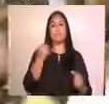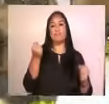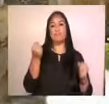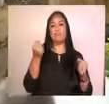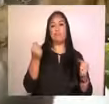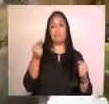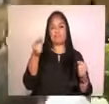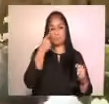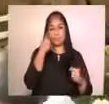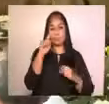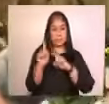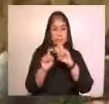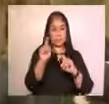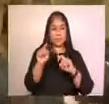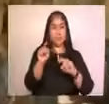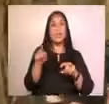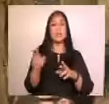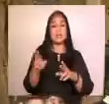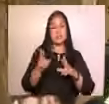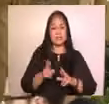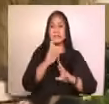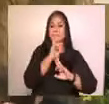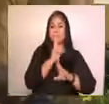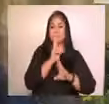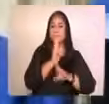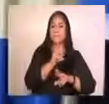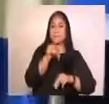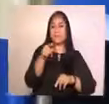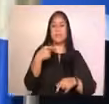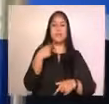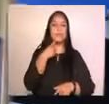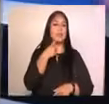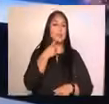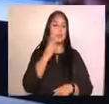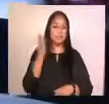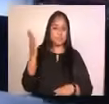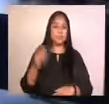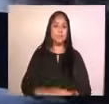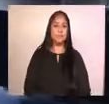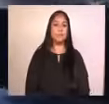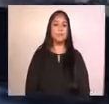formular preguntas y recibir respuestas de parte de las autoridades.